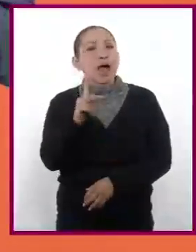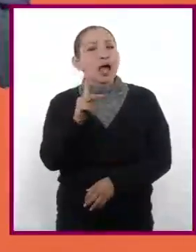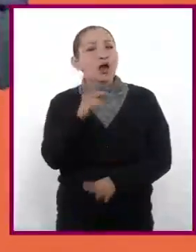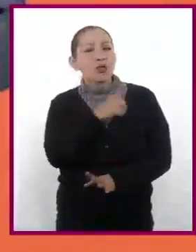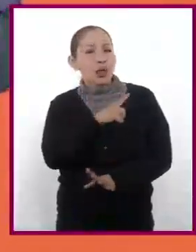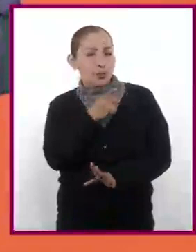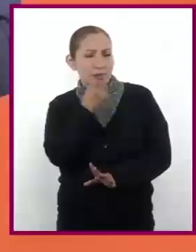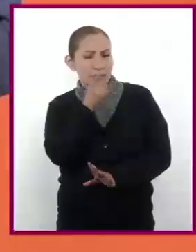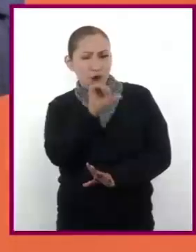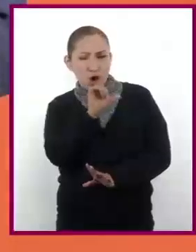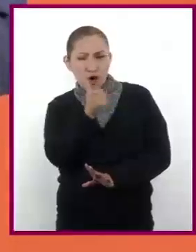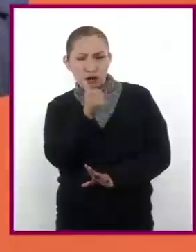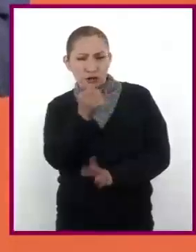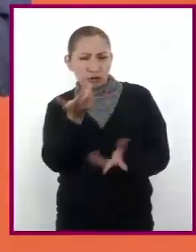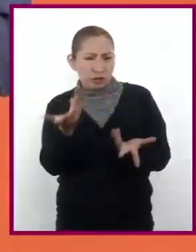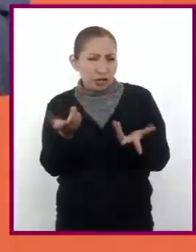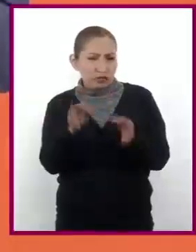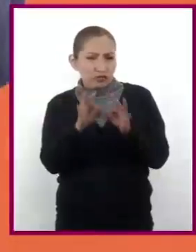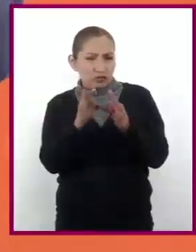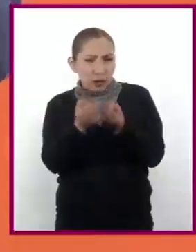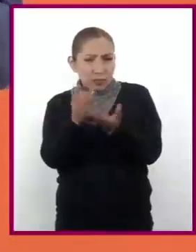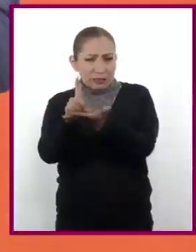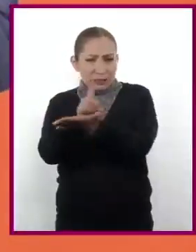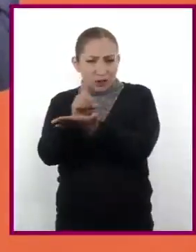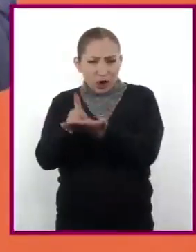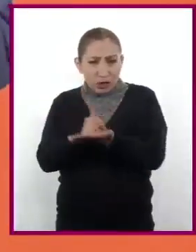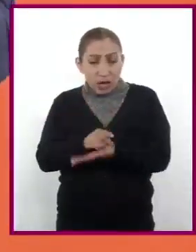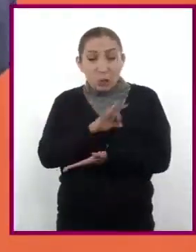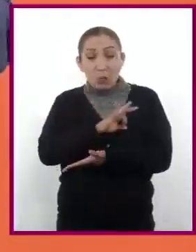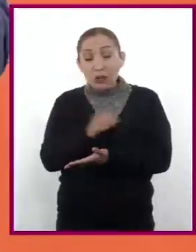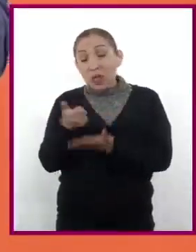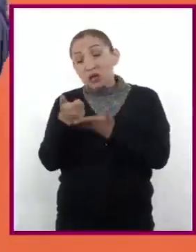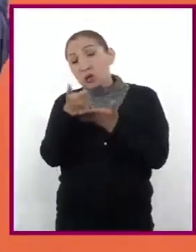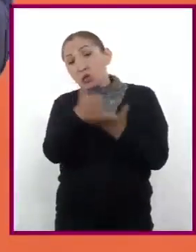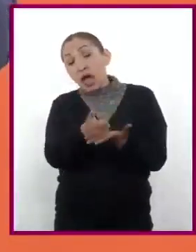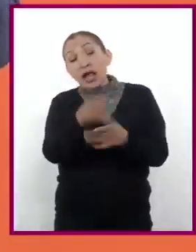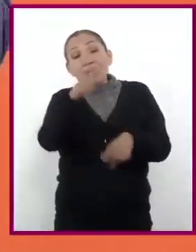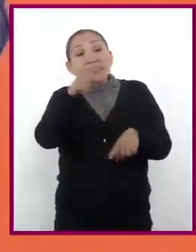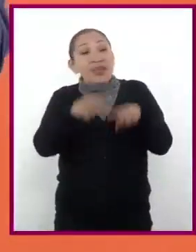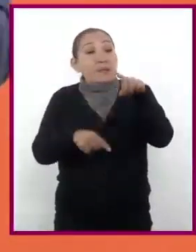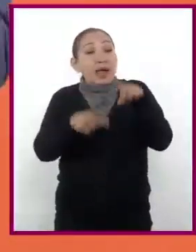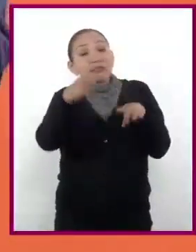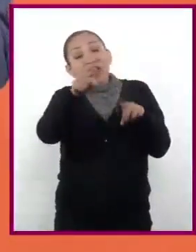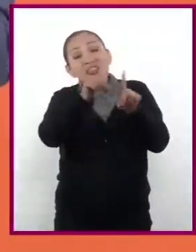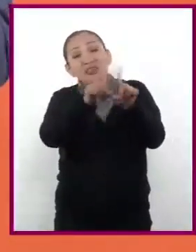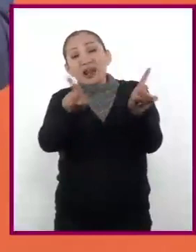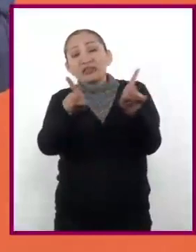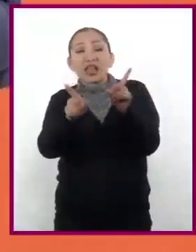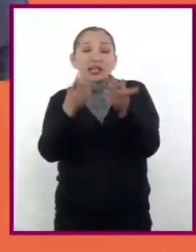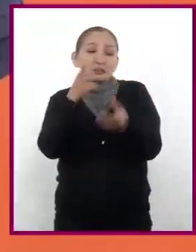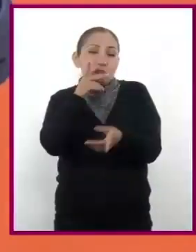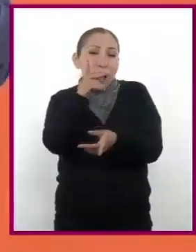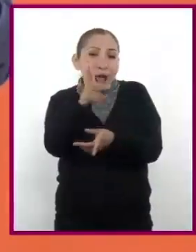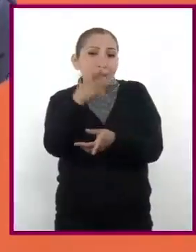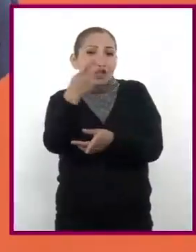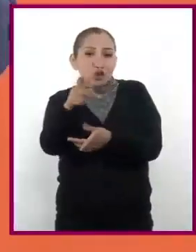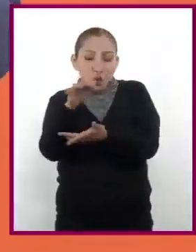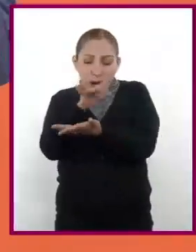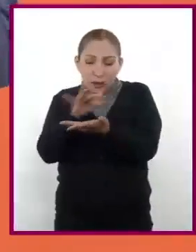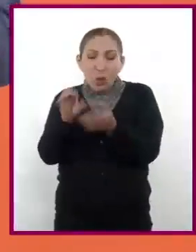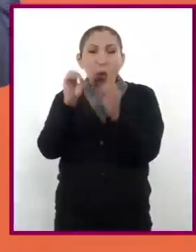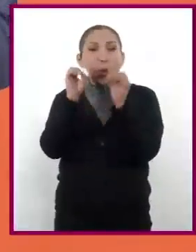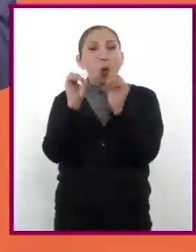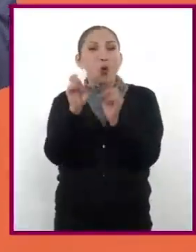debemos decirles que hay varios tipos de ellos y que cada uno los puede ayudar a resolver distintos problemas con sus lecturas